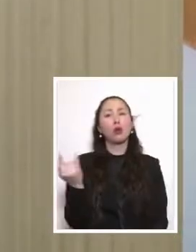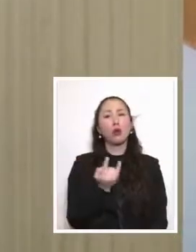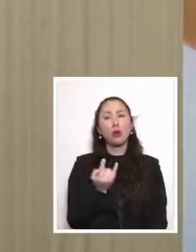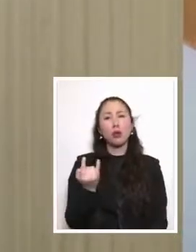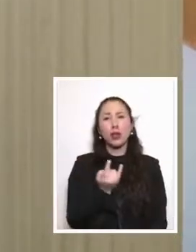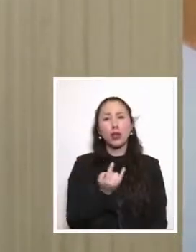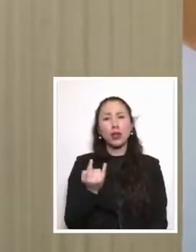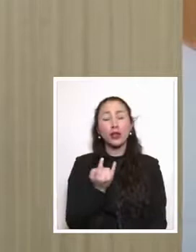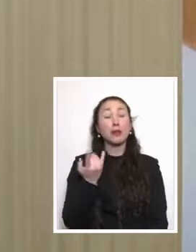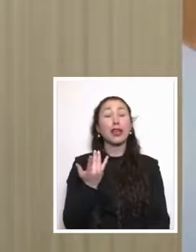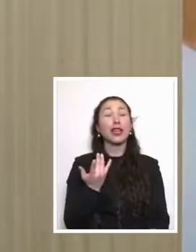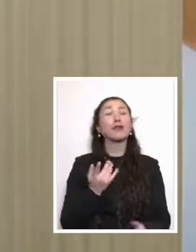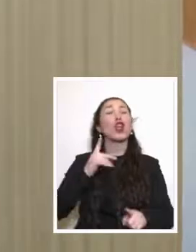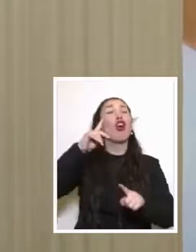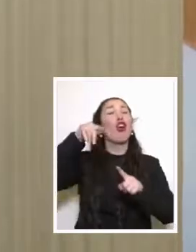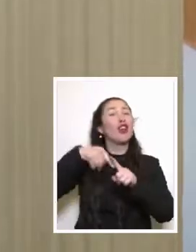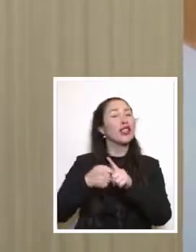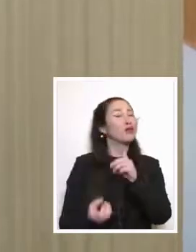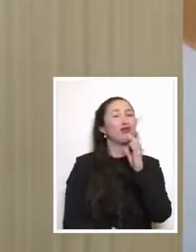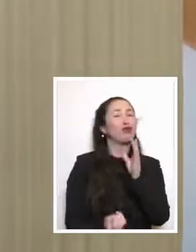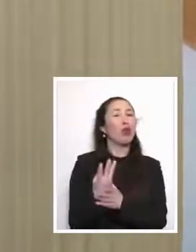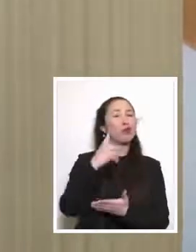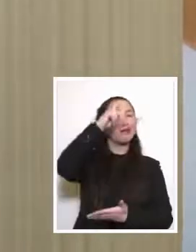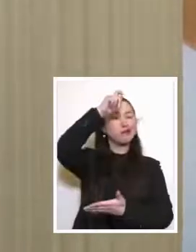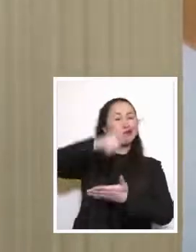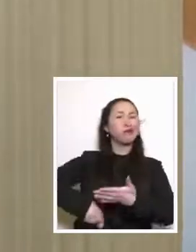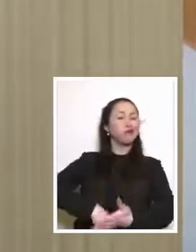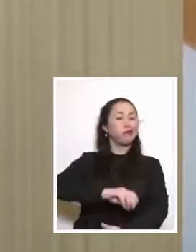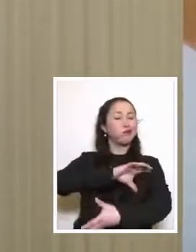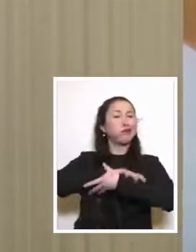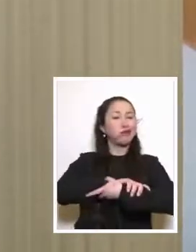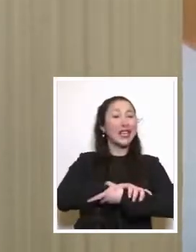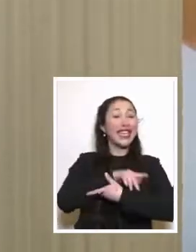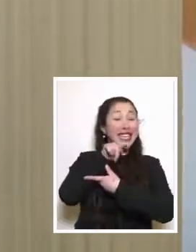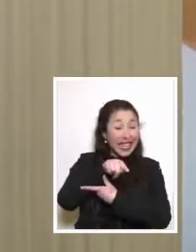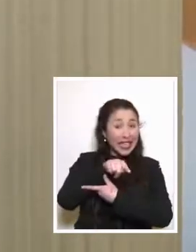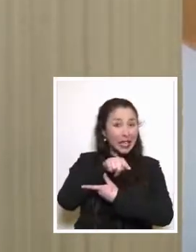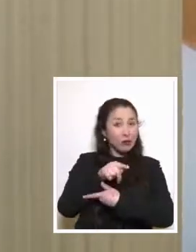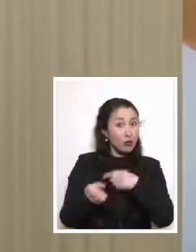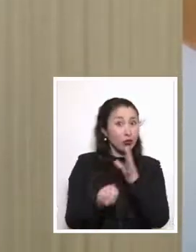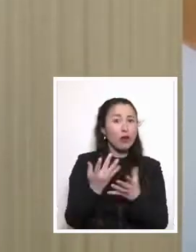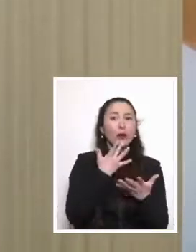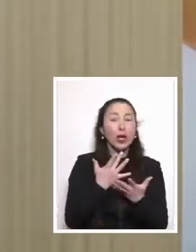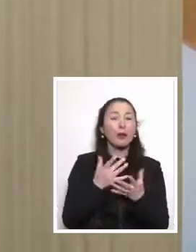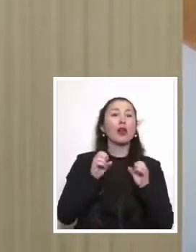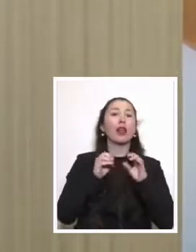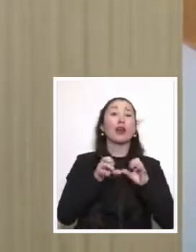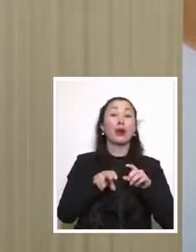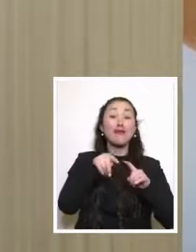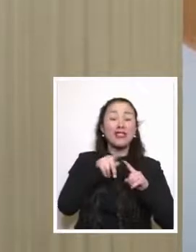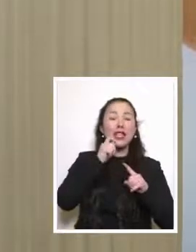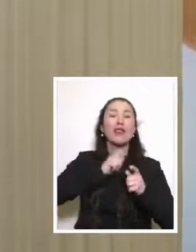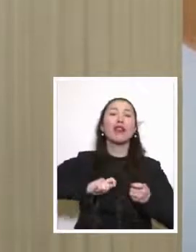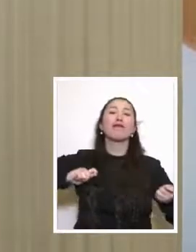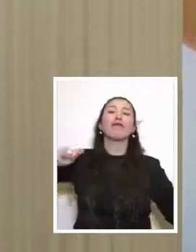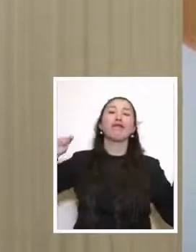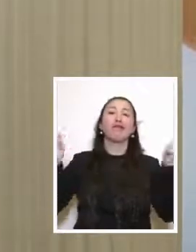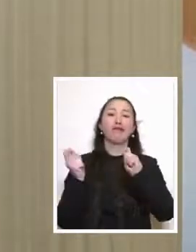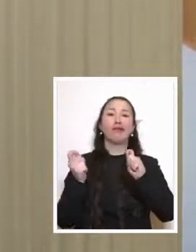establecer un nuevo contrato social en el que la educación sea una gran fuerza de transformación de nuestras